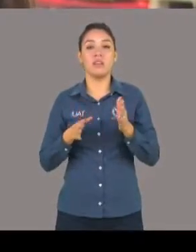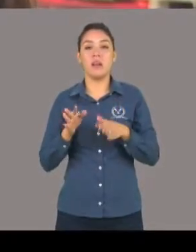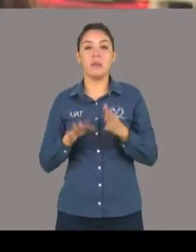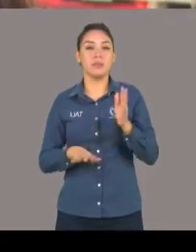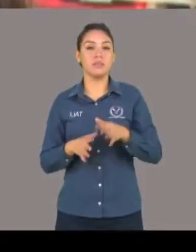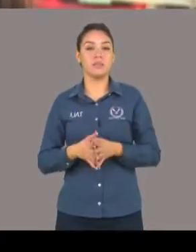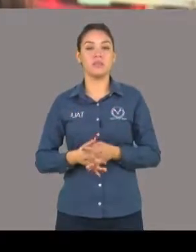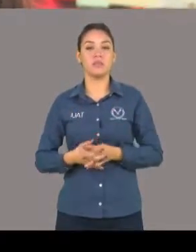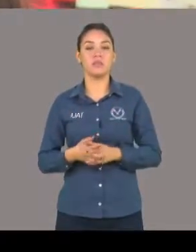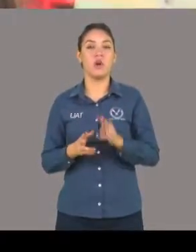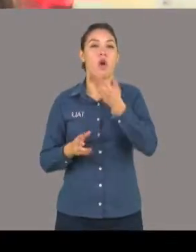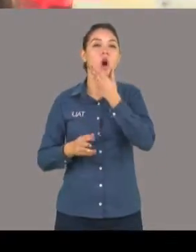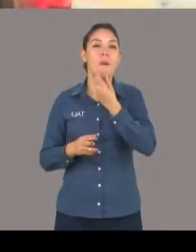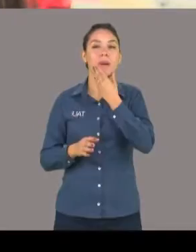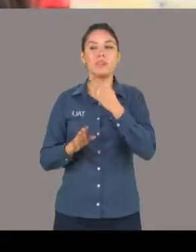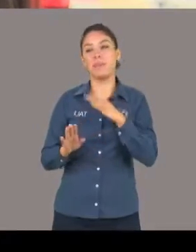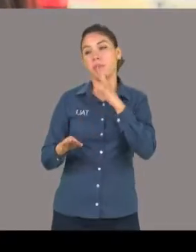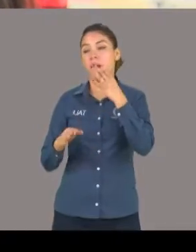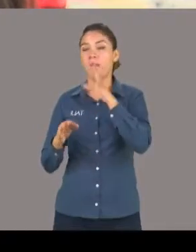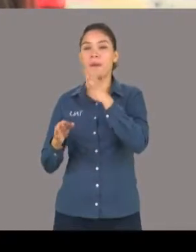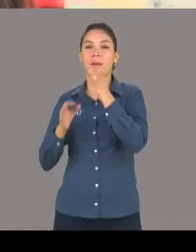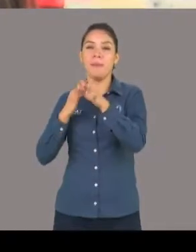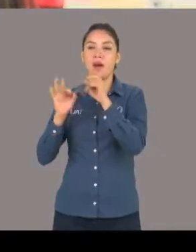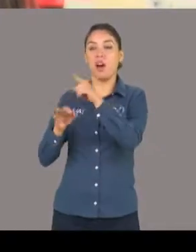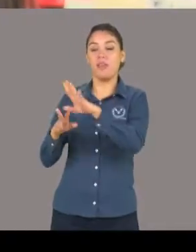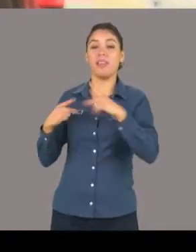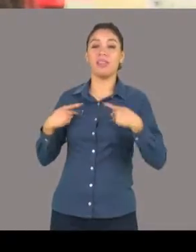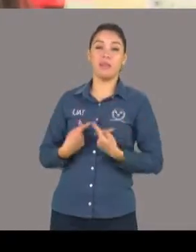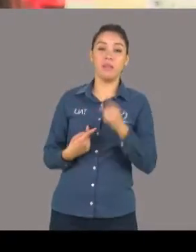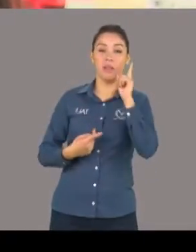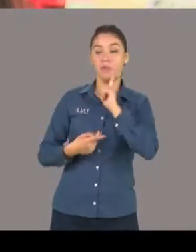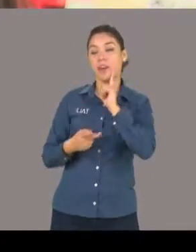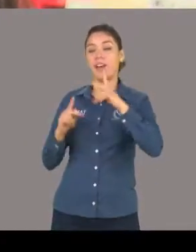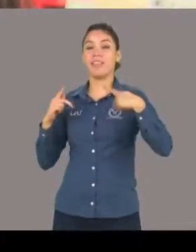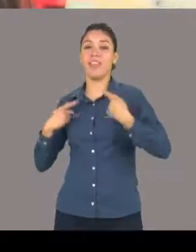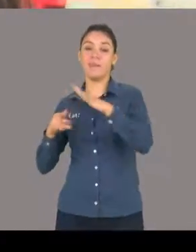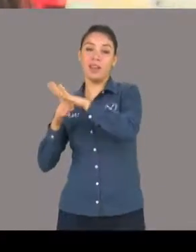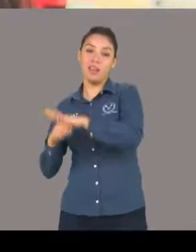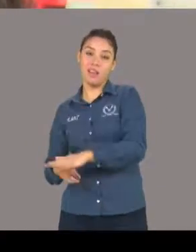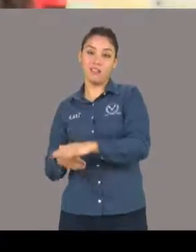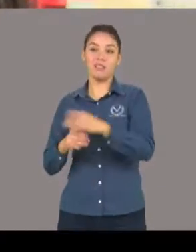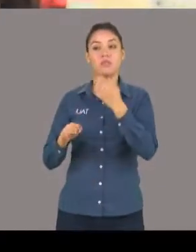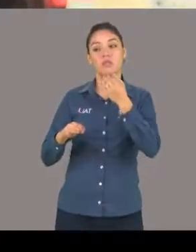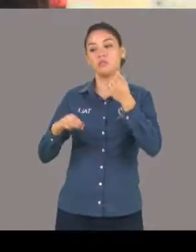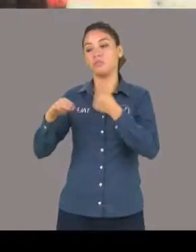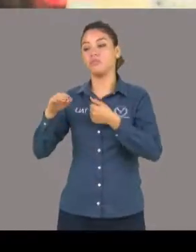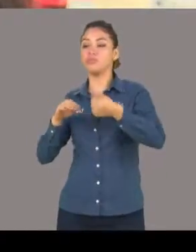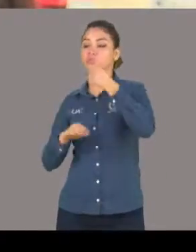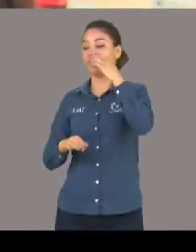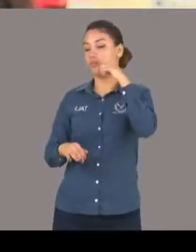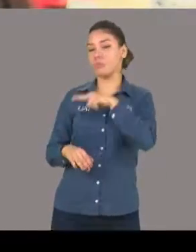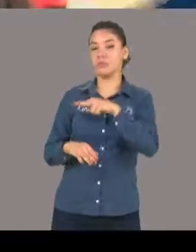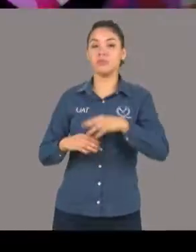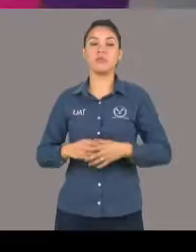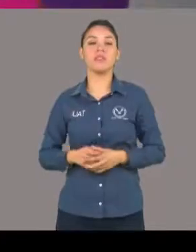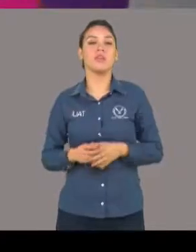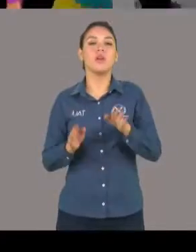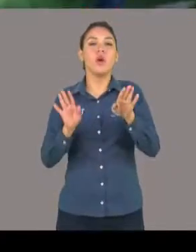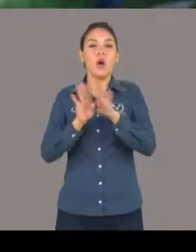refieren a, por ejemplo, los hombres, a las mujeres como el sexo débil. que, o sea, las vean por encima, ¿no?